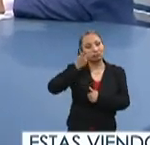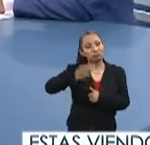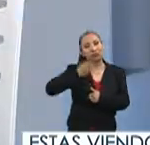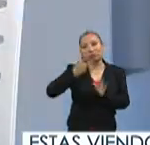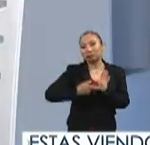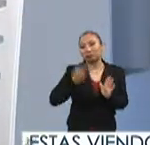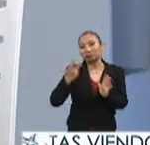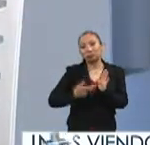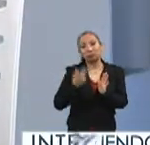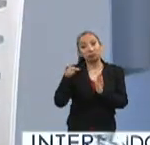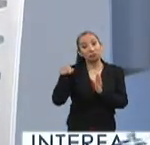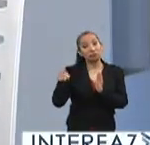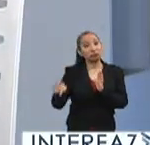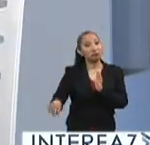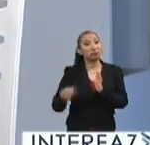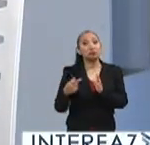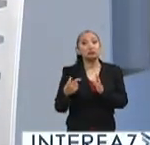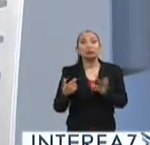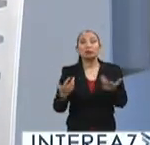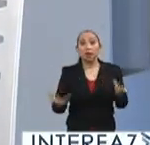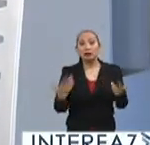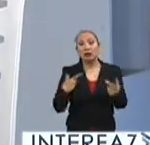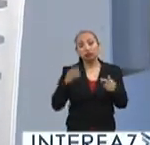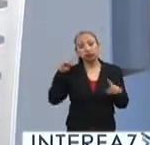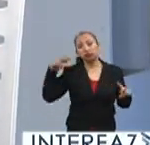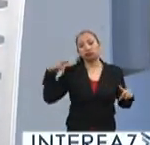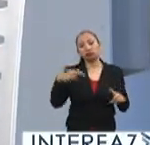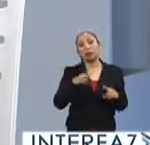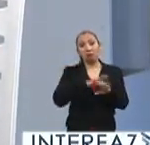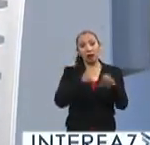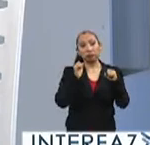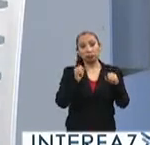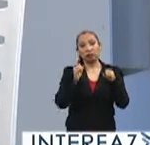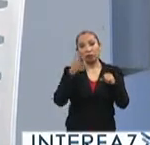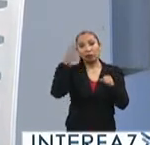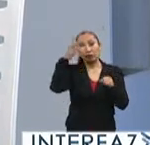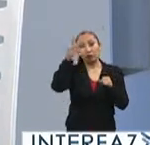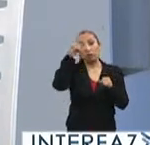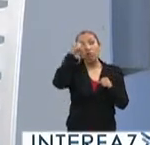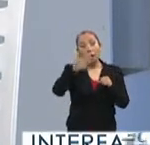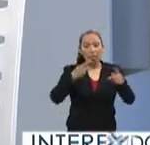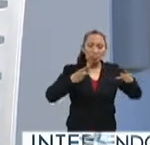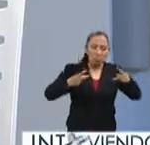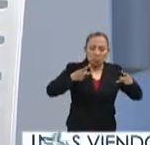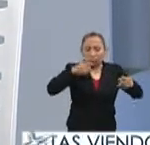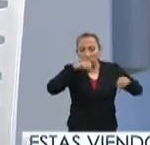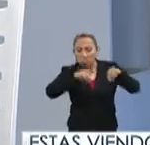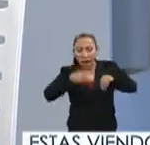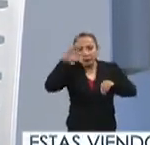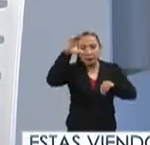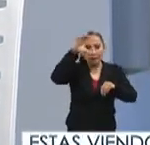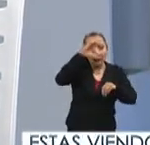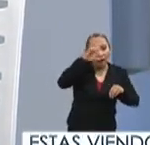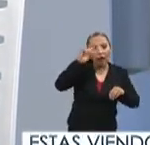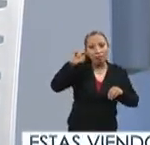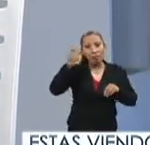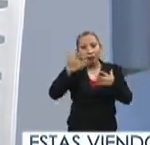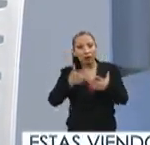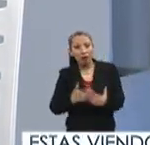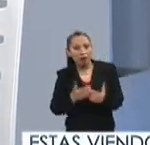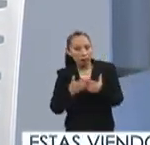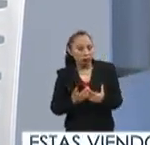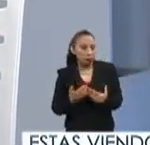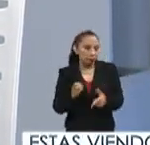aquí mucho, es uno de las perspectivas más fuertes del futuro para desarrollar la ciencia, la